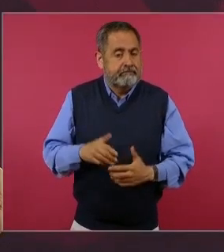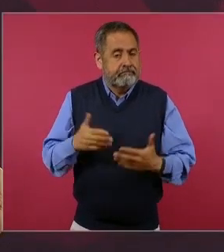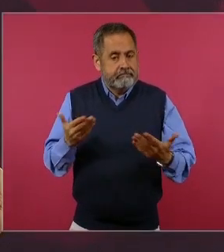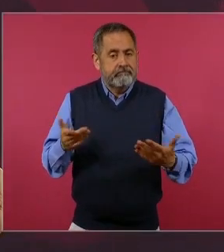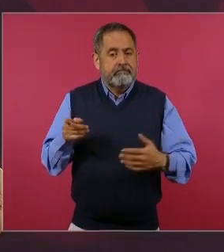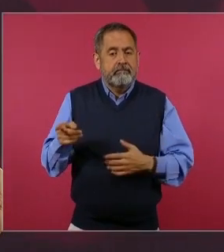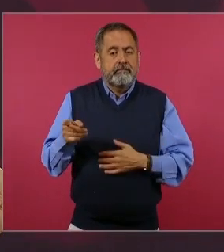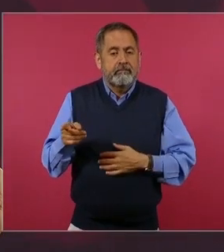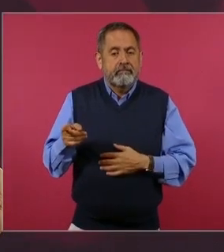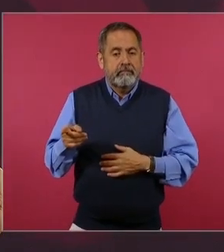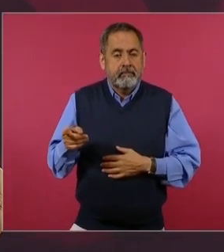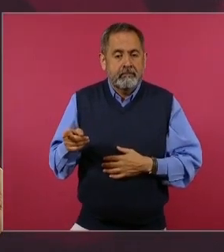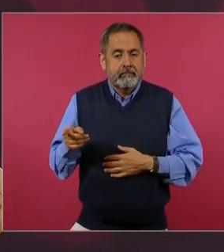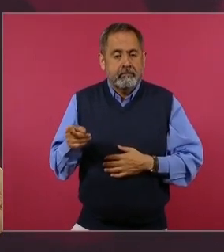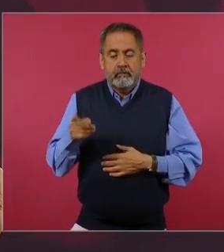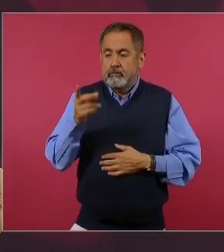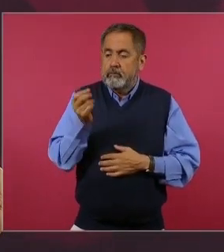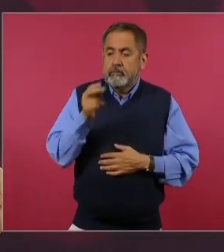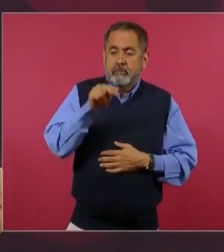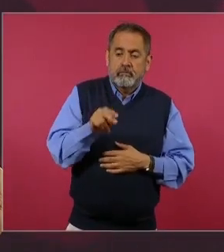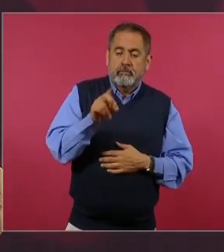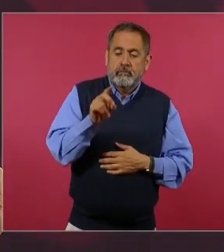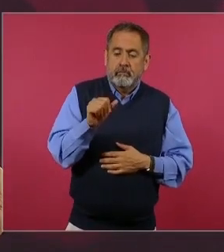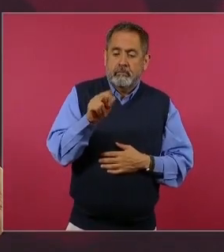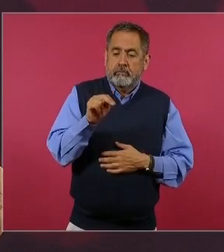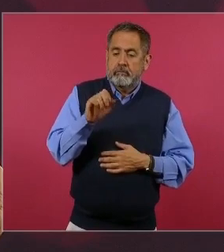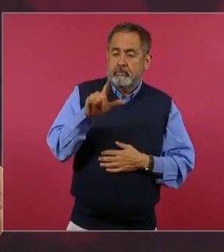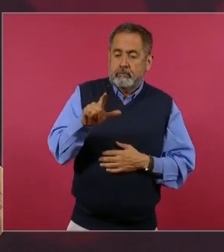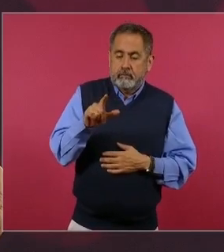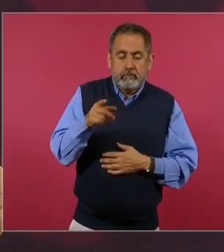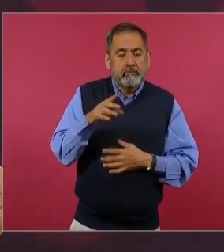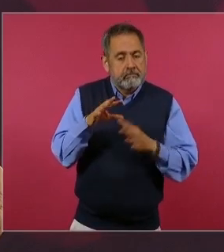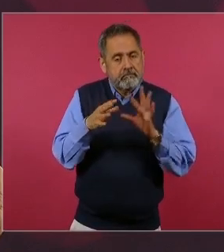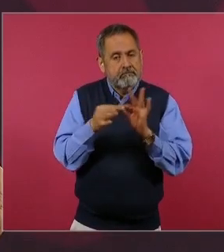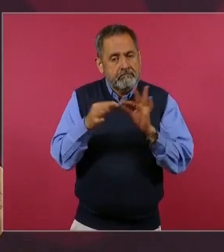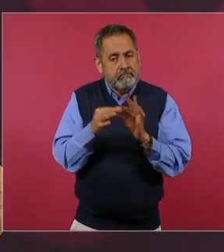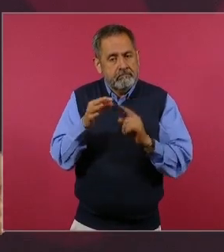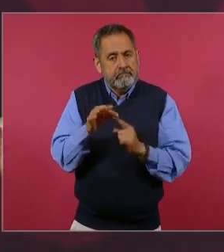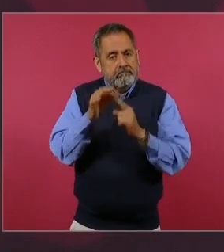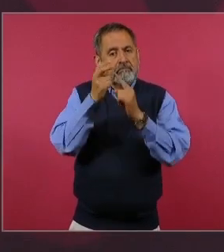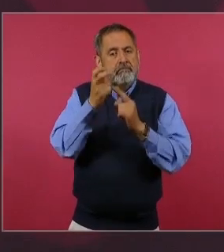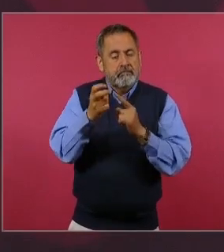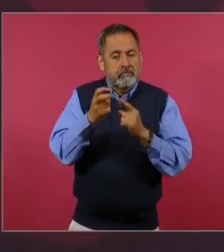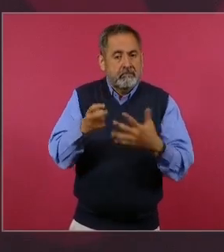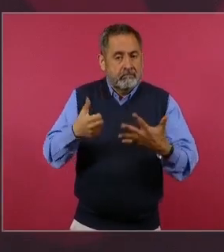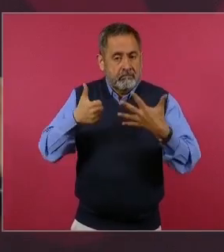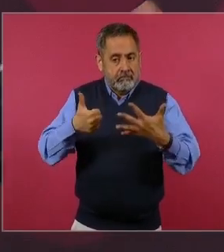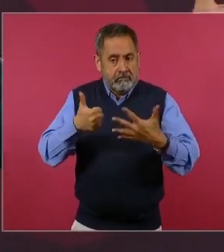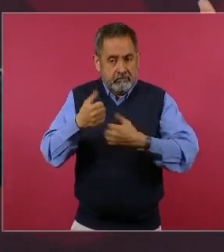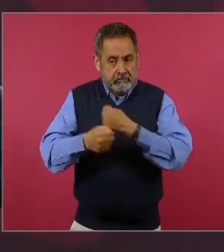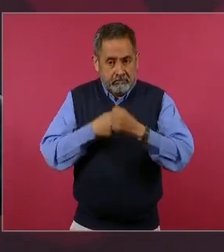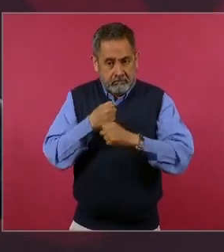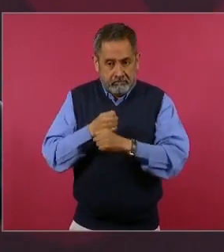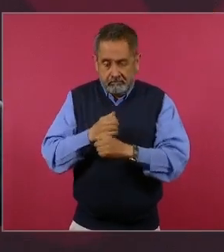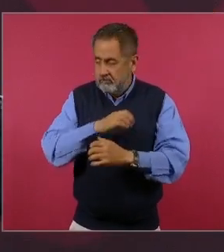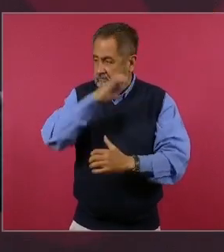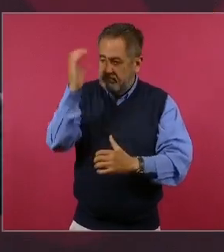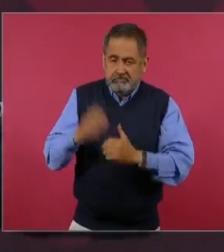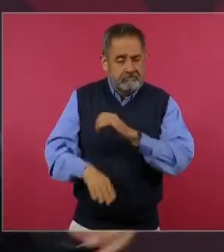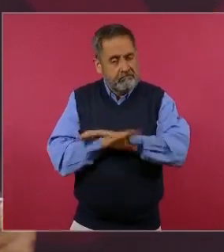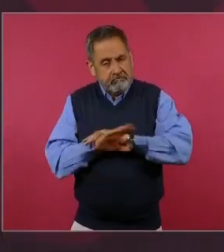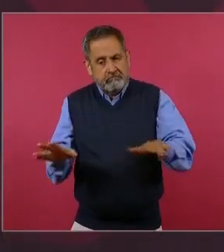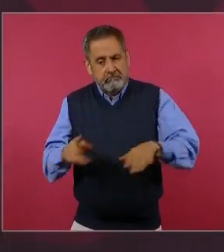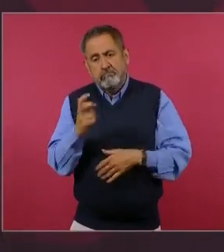Entonces, don Daniel destacaba eso, ¿no? Son 6 años y ya.